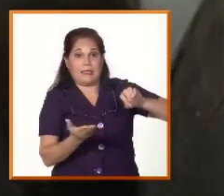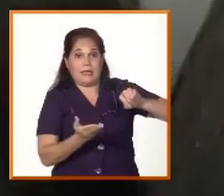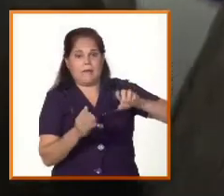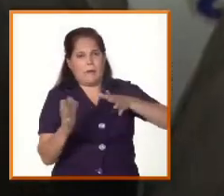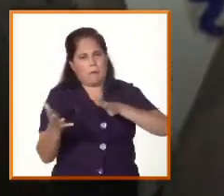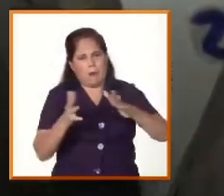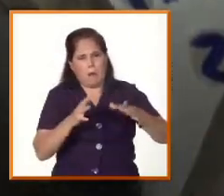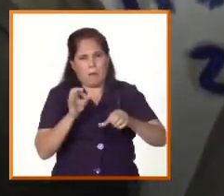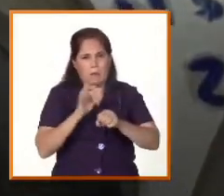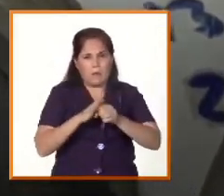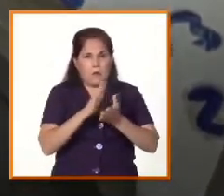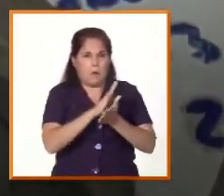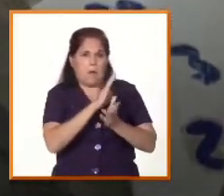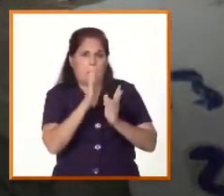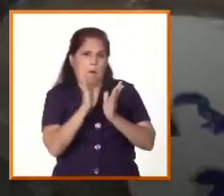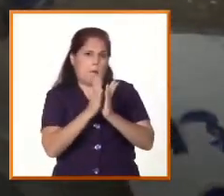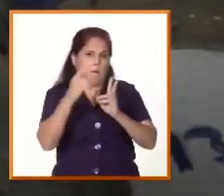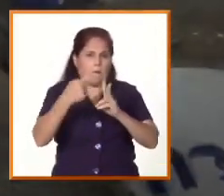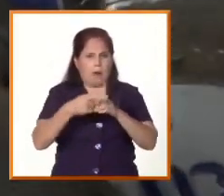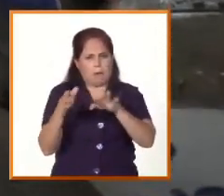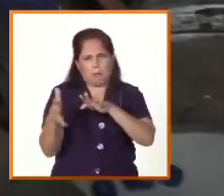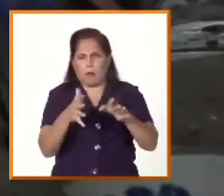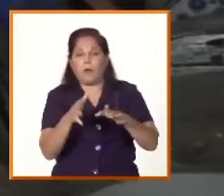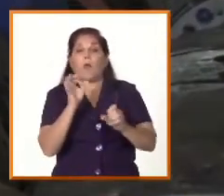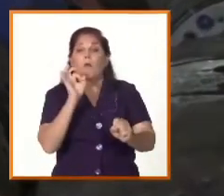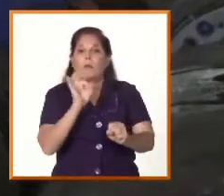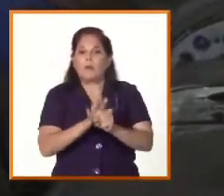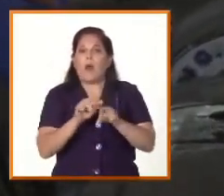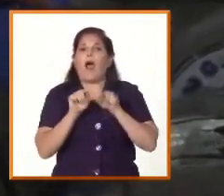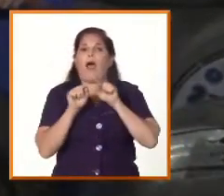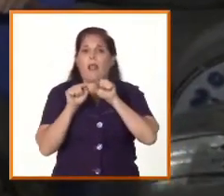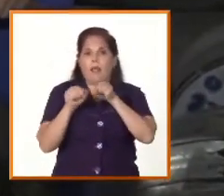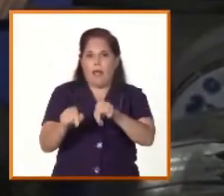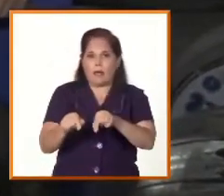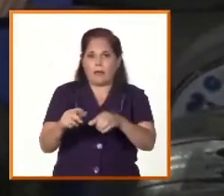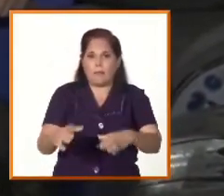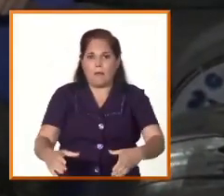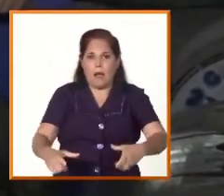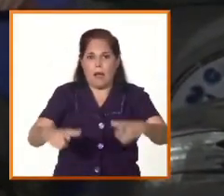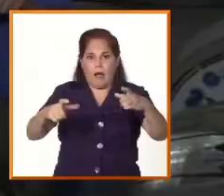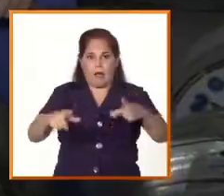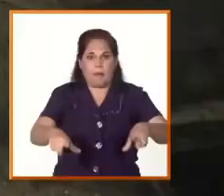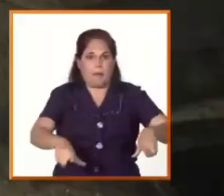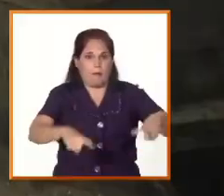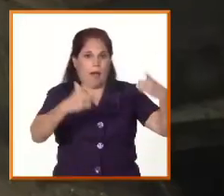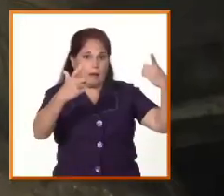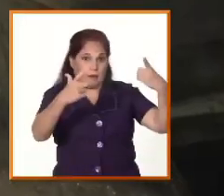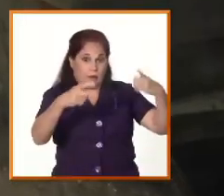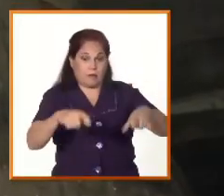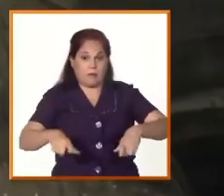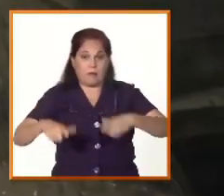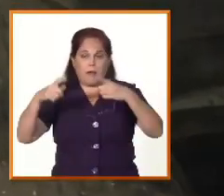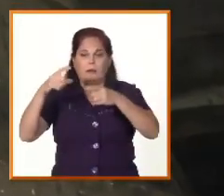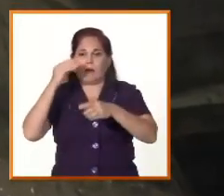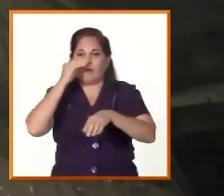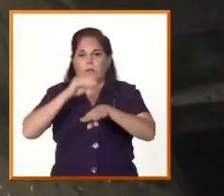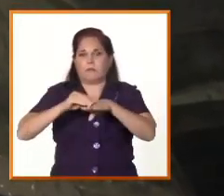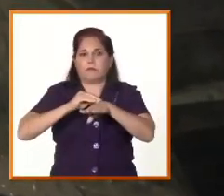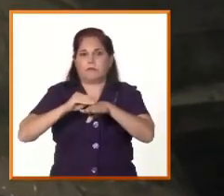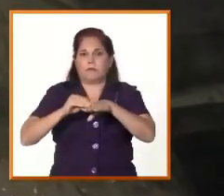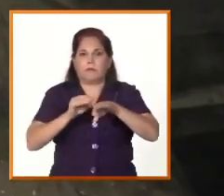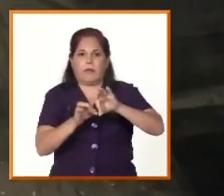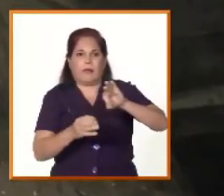a principio de mayo mediados de mayo se empezó a disponer de un poco más de las principales materias primas